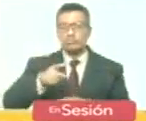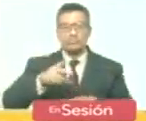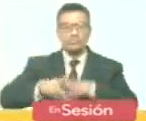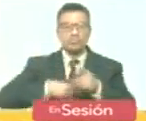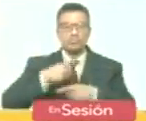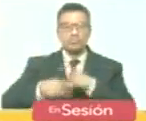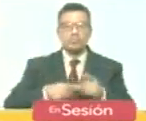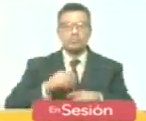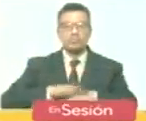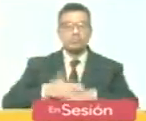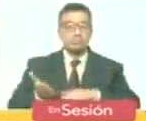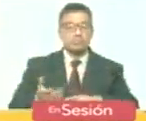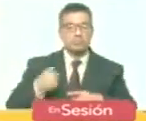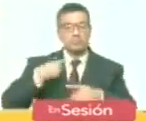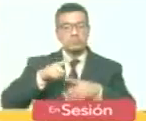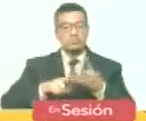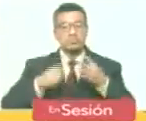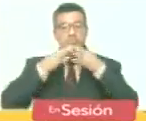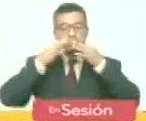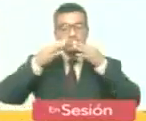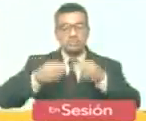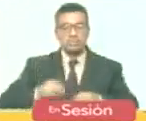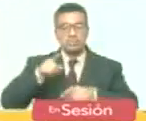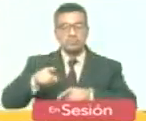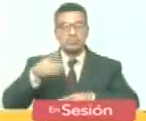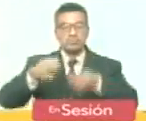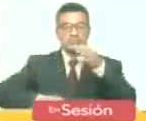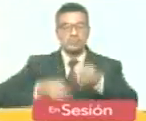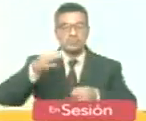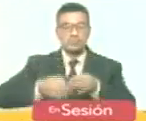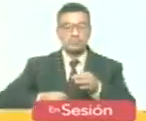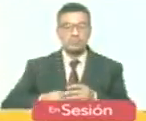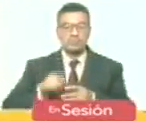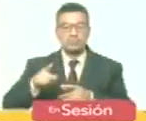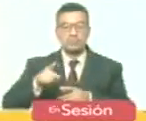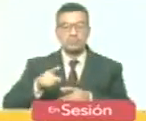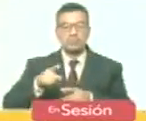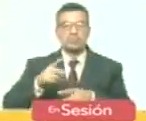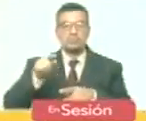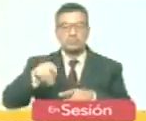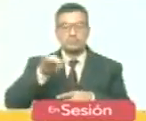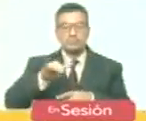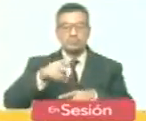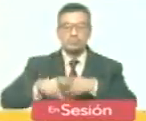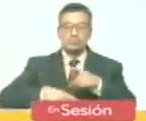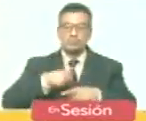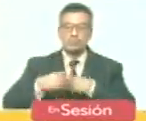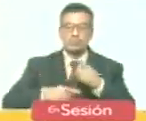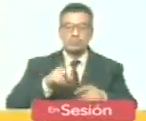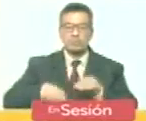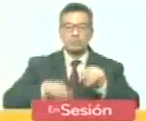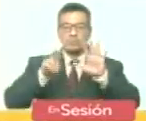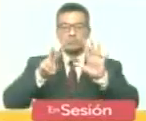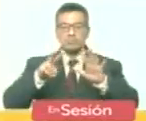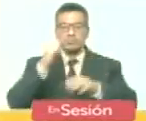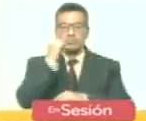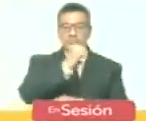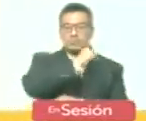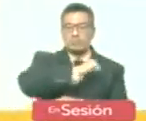proceso, porque si algo se garantizó en este juicio, fue el debido proceso de los 17